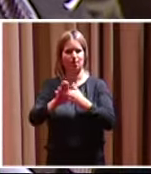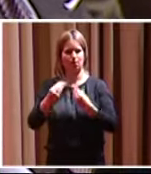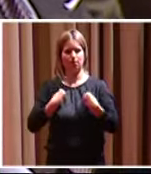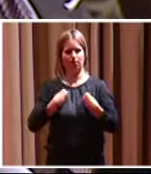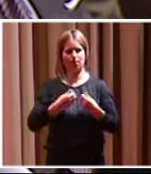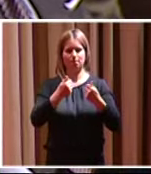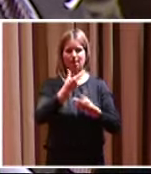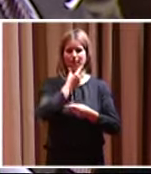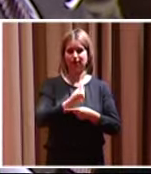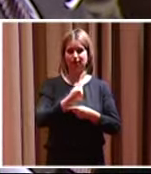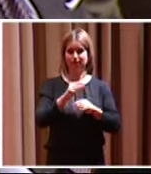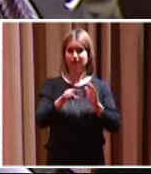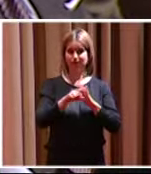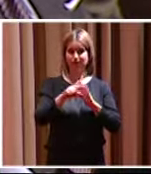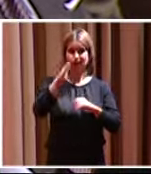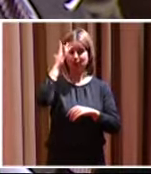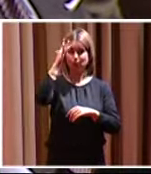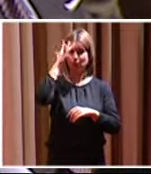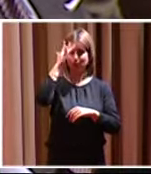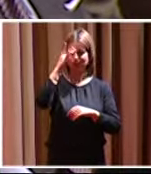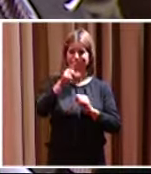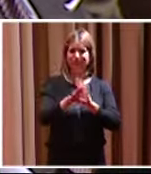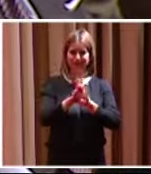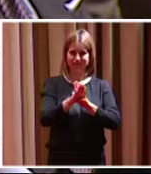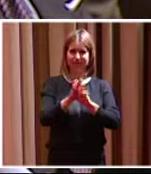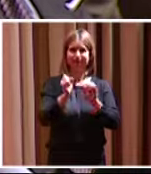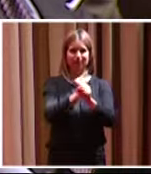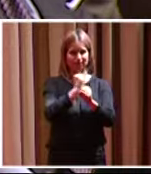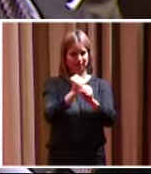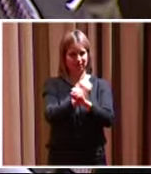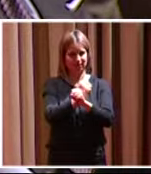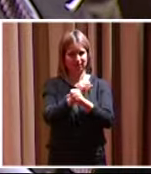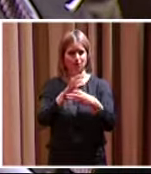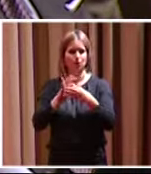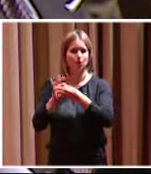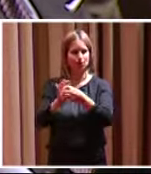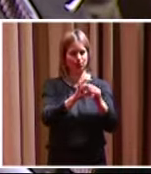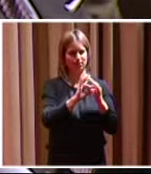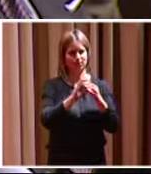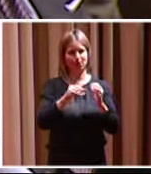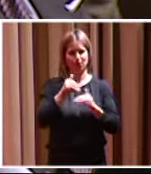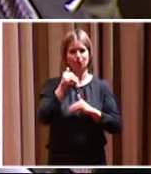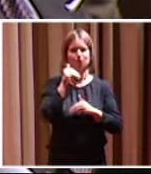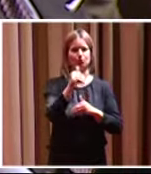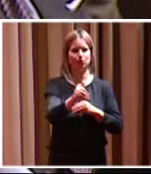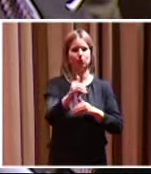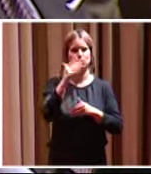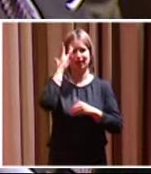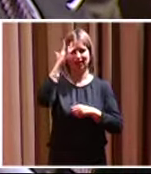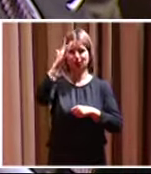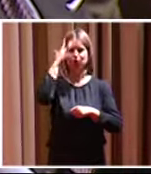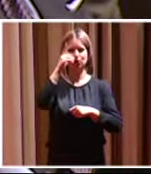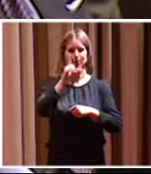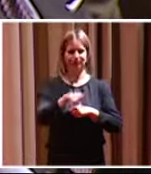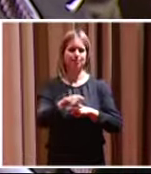esa ilusión nos haga seguir trabajando juntos hacia un futuro lleno de ilusión y